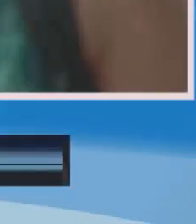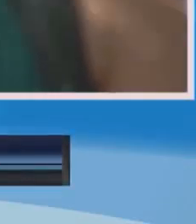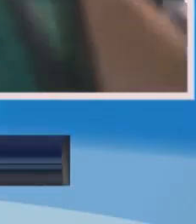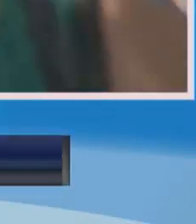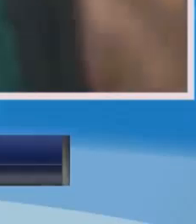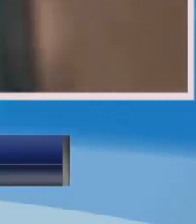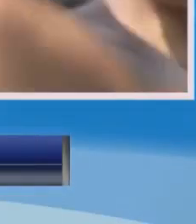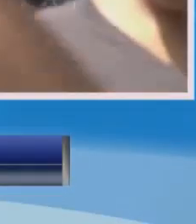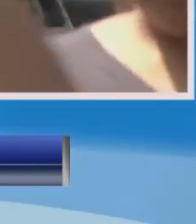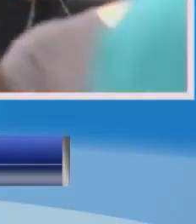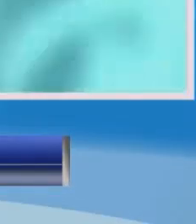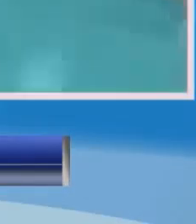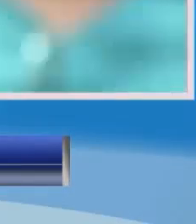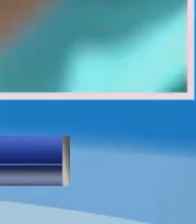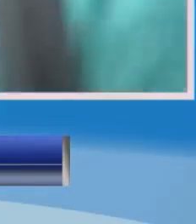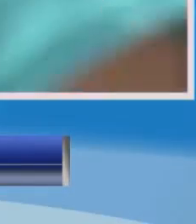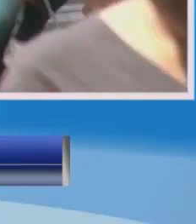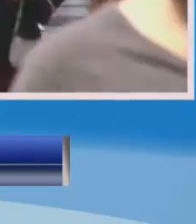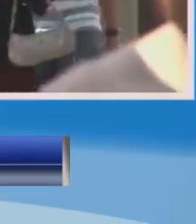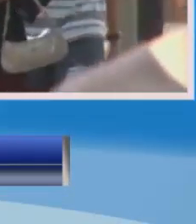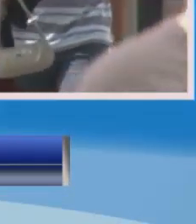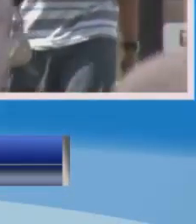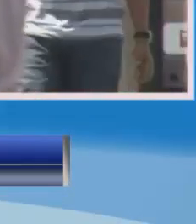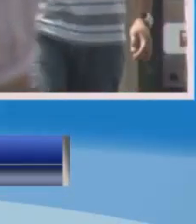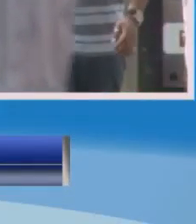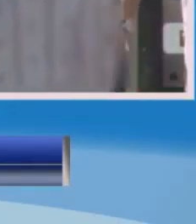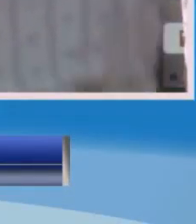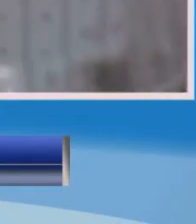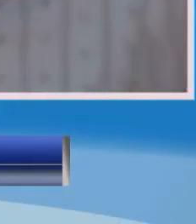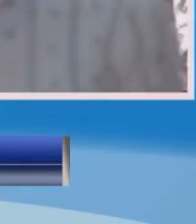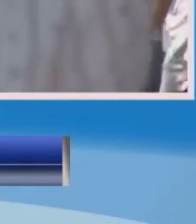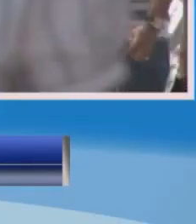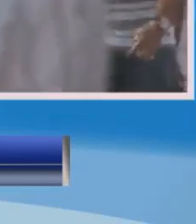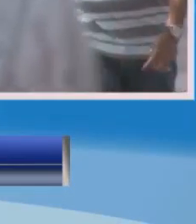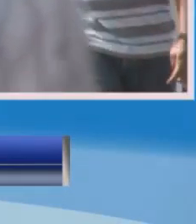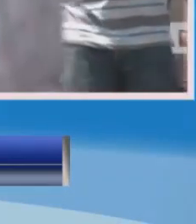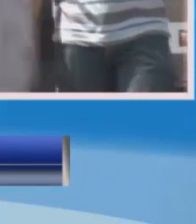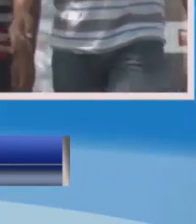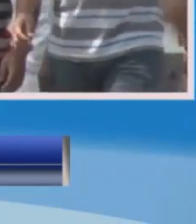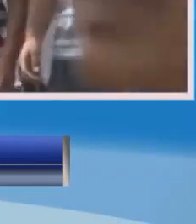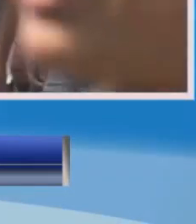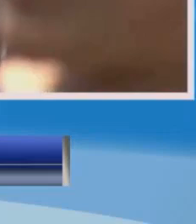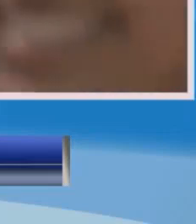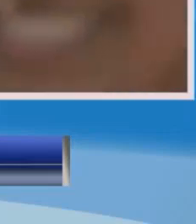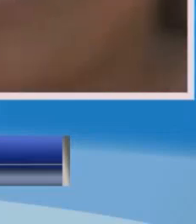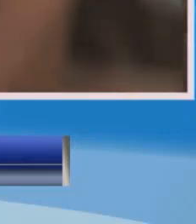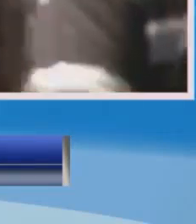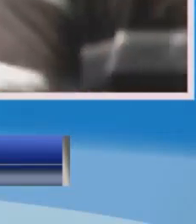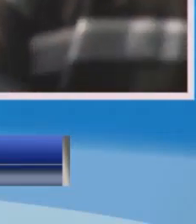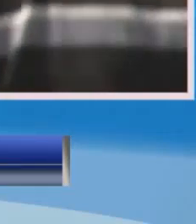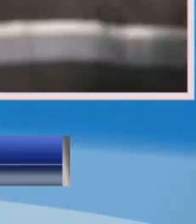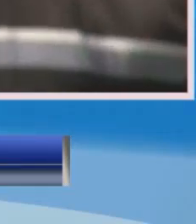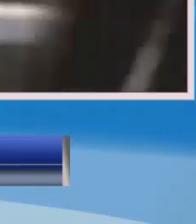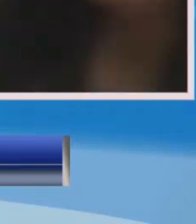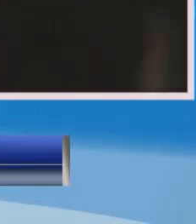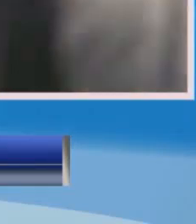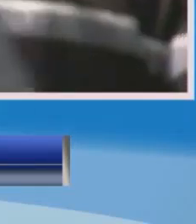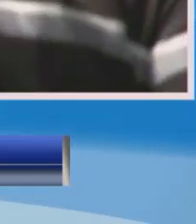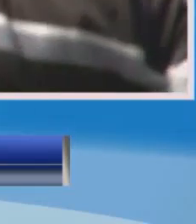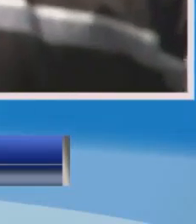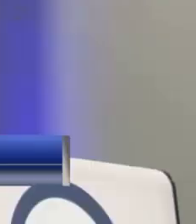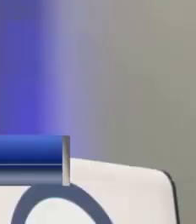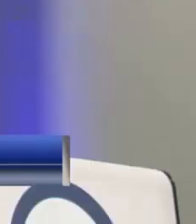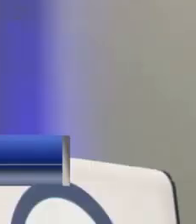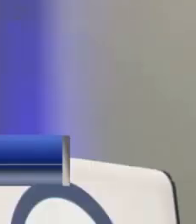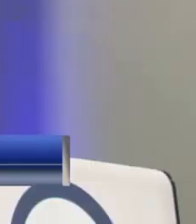o asociaciones de pensionados. El viernes pasado se desarrolló por la mañana un foro para poner, digamos, en